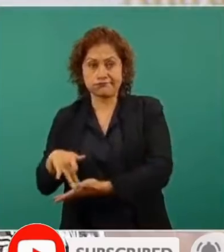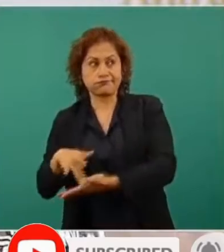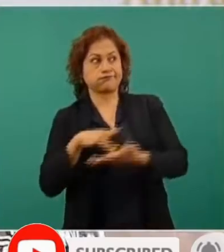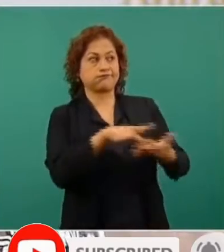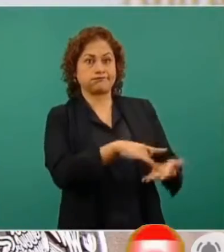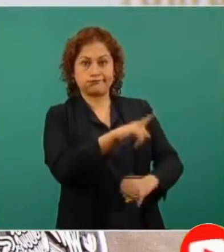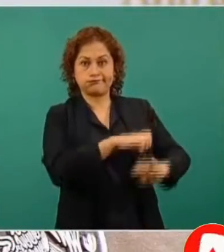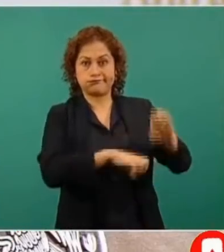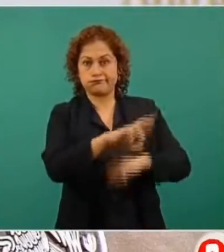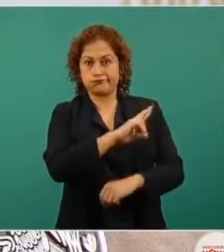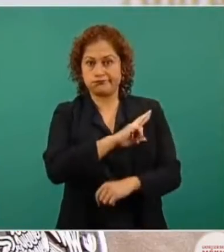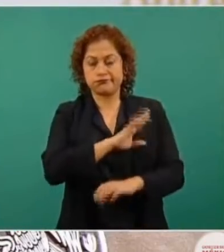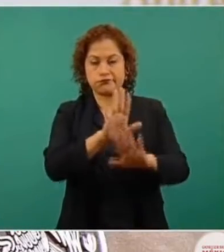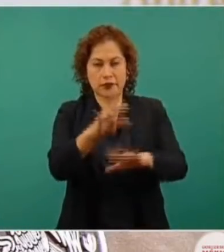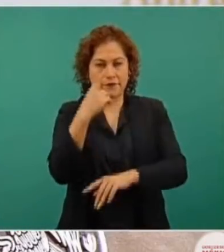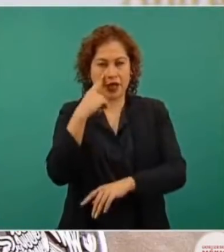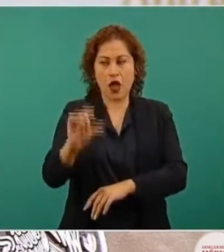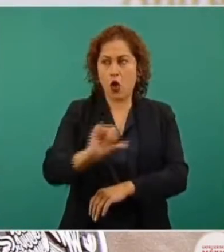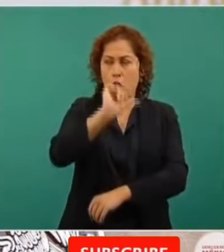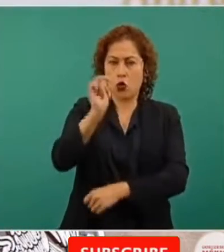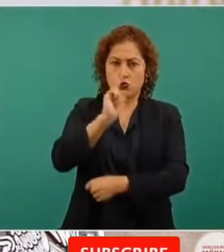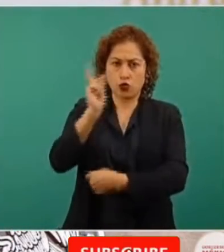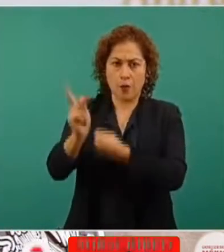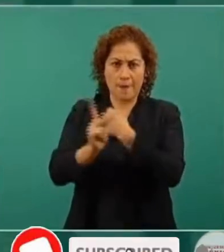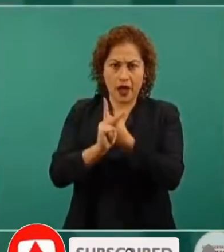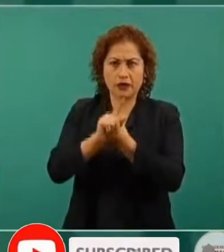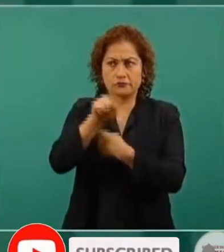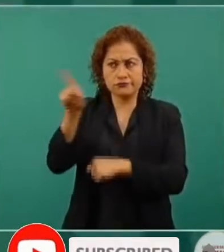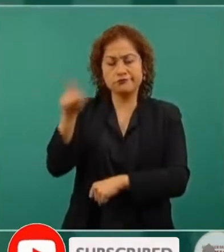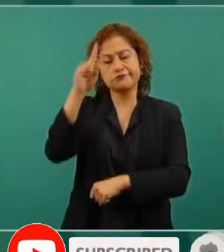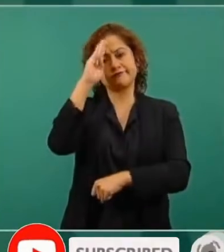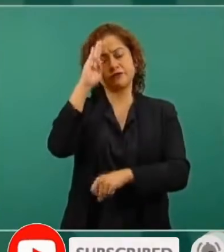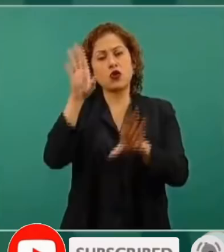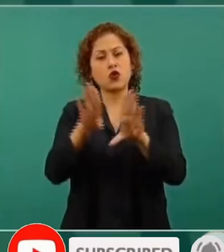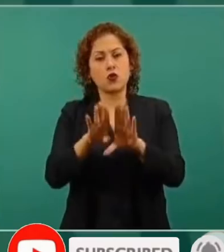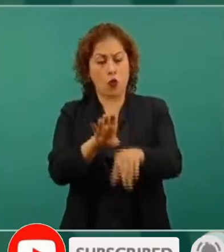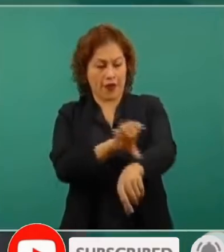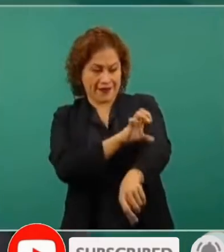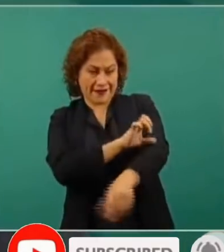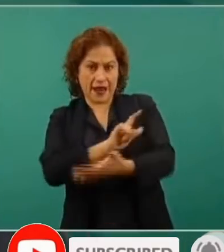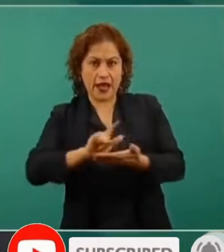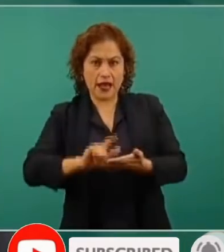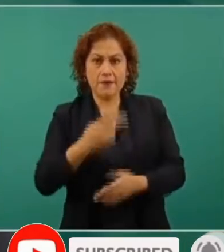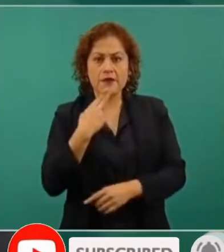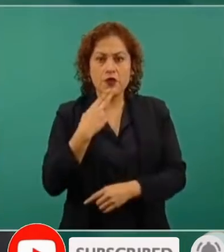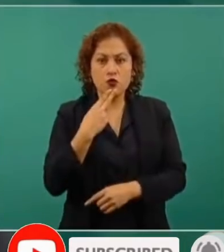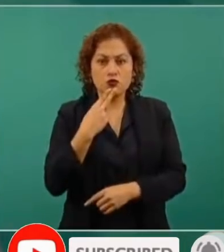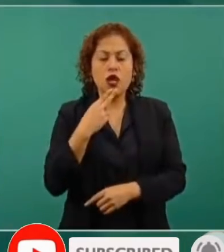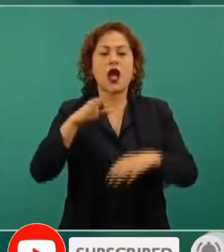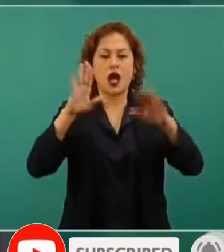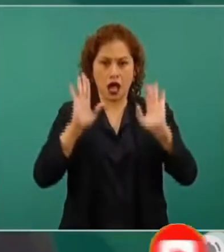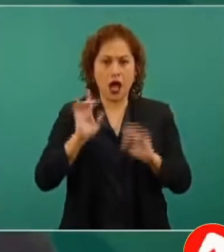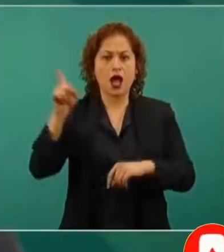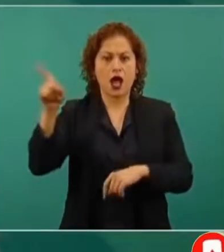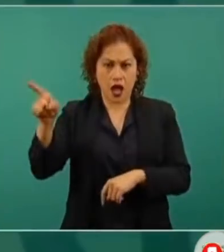países, cuando han pensado que son necesarias las energías estas limpias y lo que sea, las subsidian. Cuando hay subsidio,